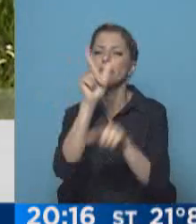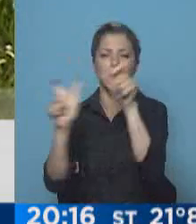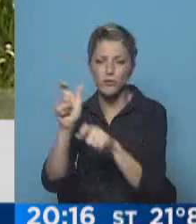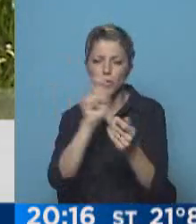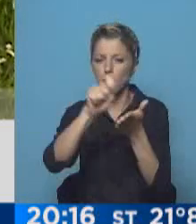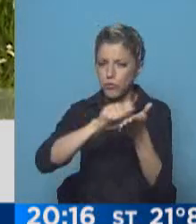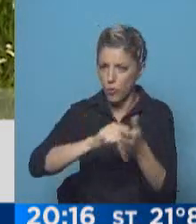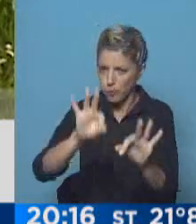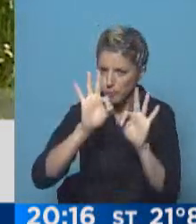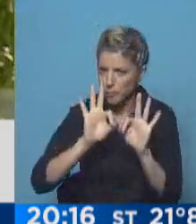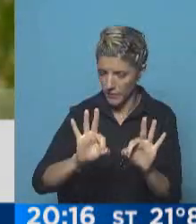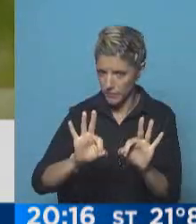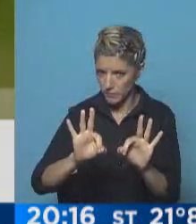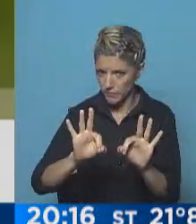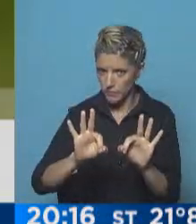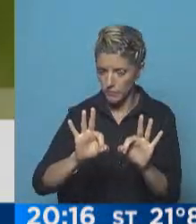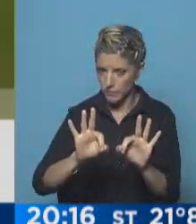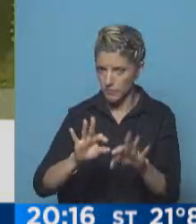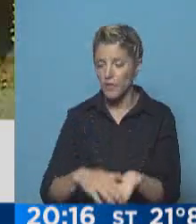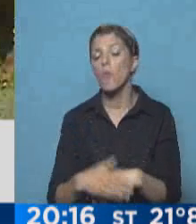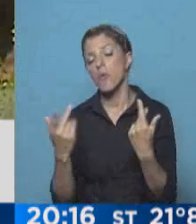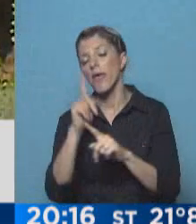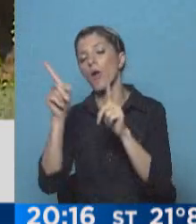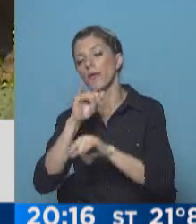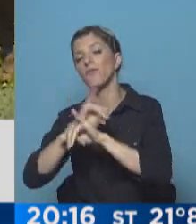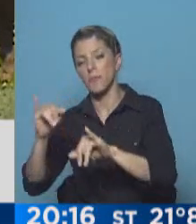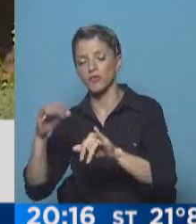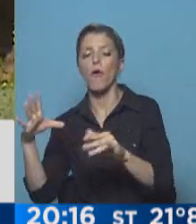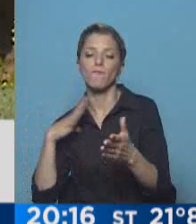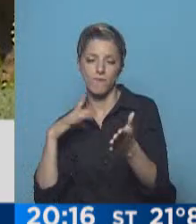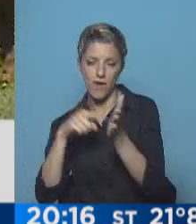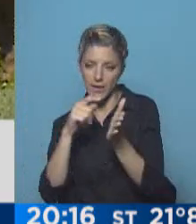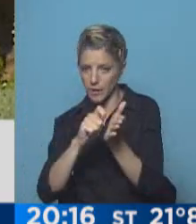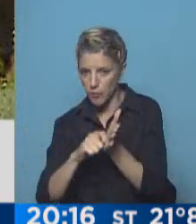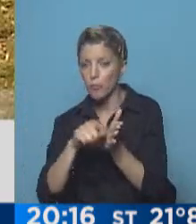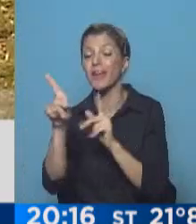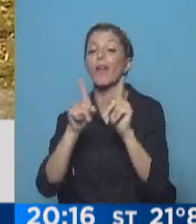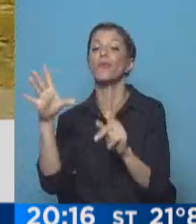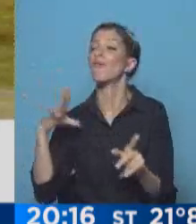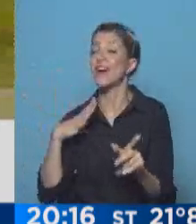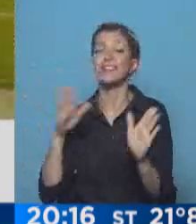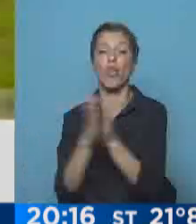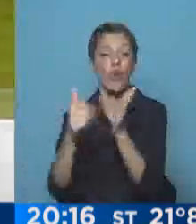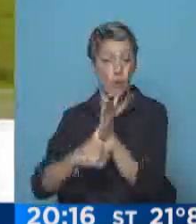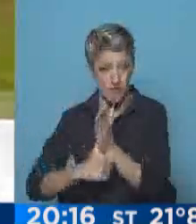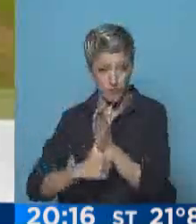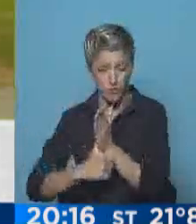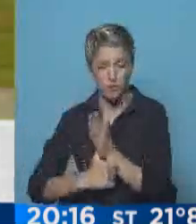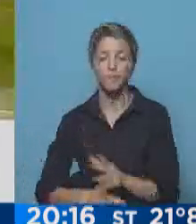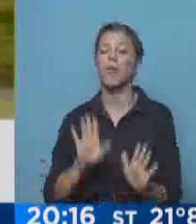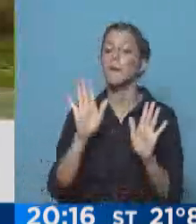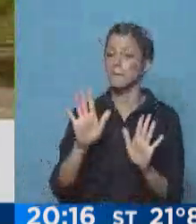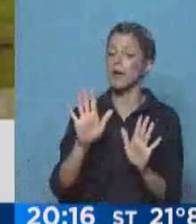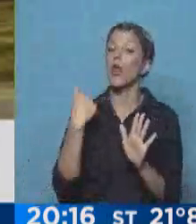totalidad de las familias, más allá que puede seguramente faltar algún dato porque no todos tienen la documentación encima. Nosotros en primera instancia